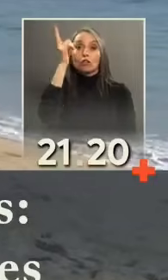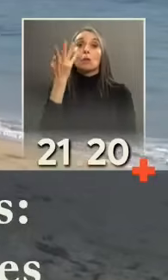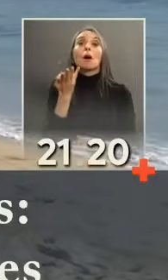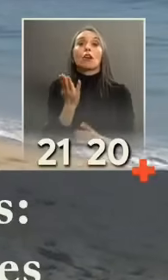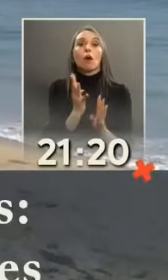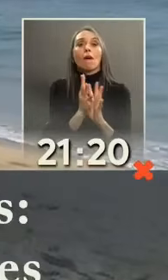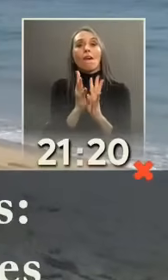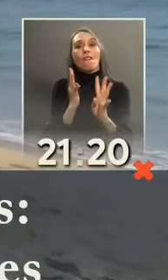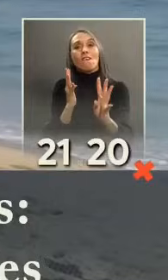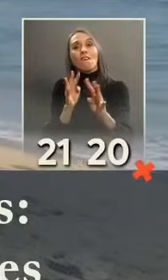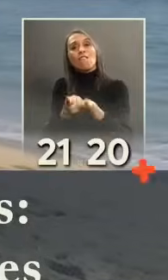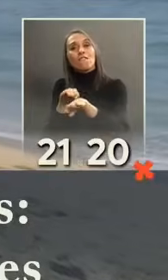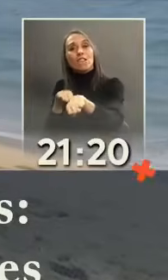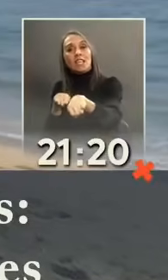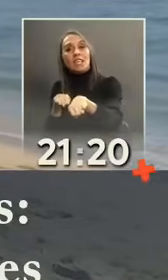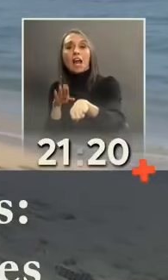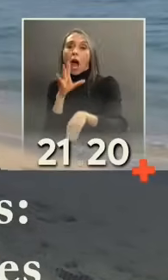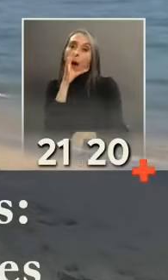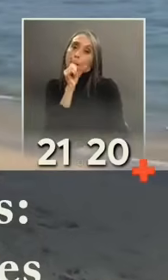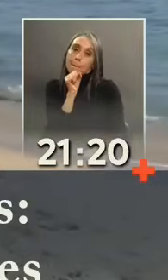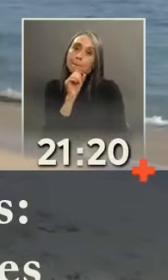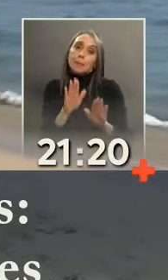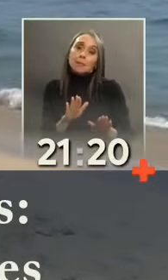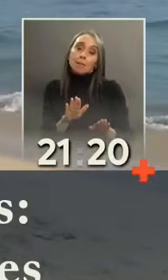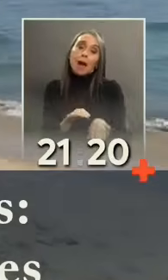y a esperar resignados en los tacos.